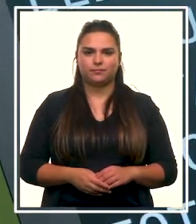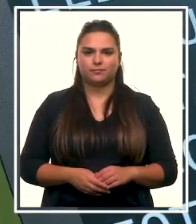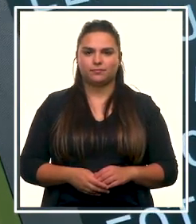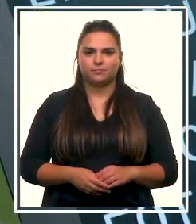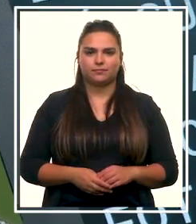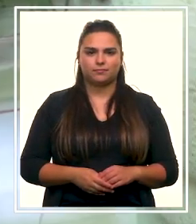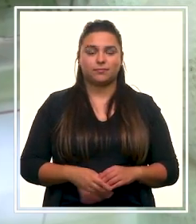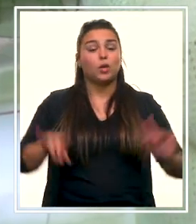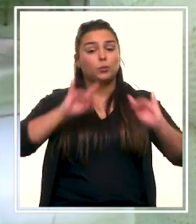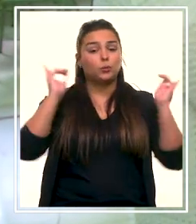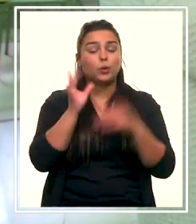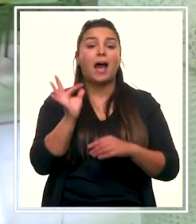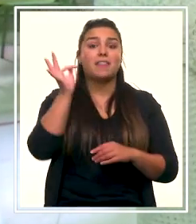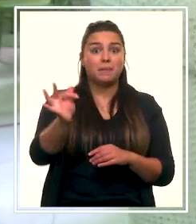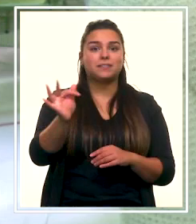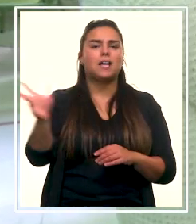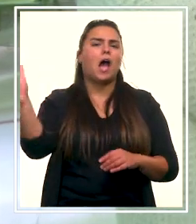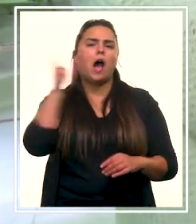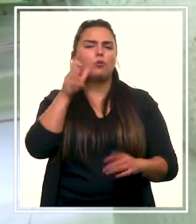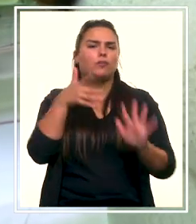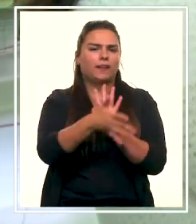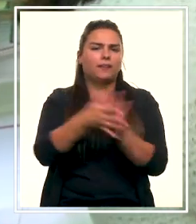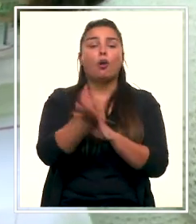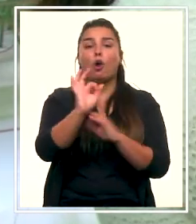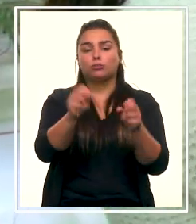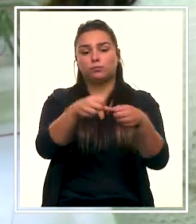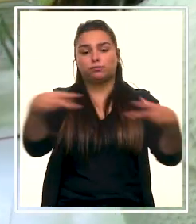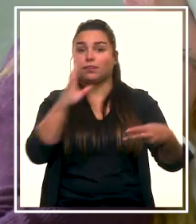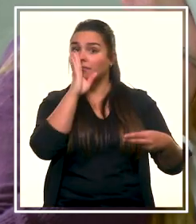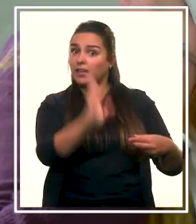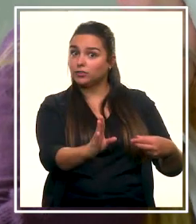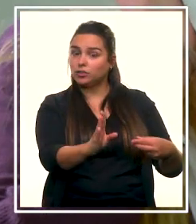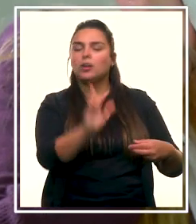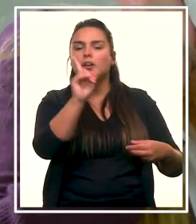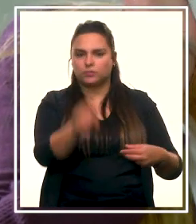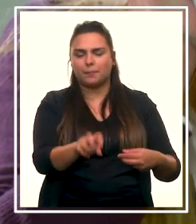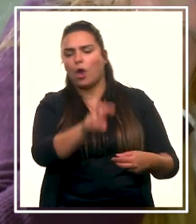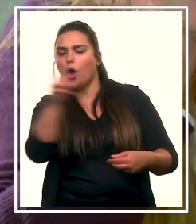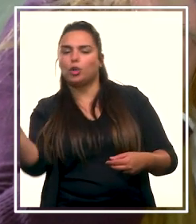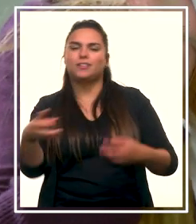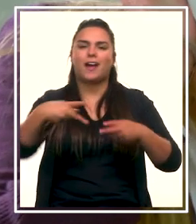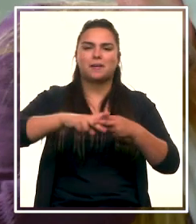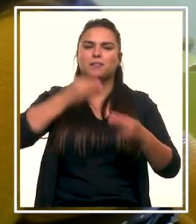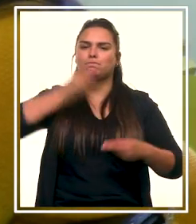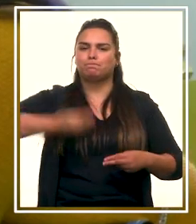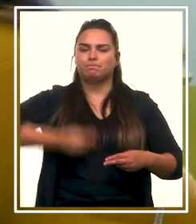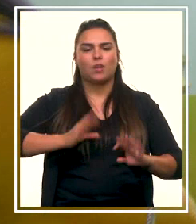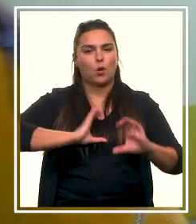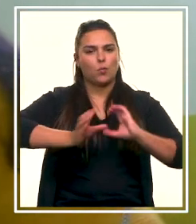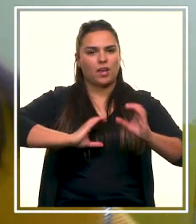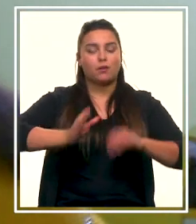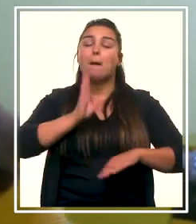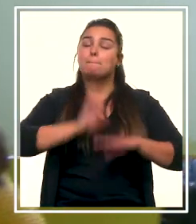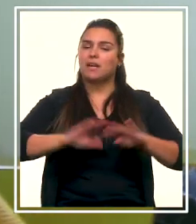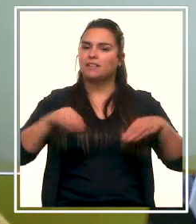Además del bucle magnético, la audiodescripción o el subtitulado en directo, existe otra poderosa herramienta comunicativa que permite disfrutar